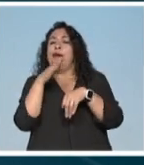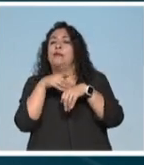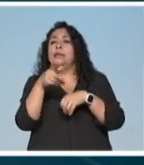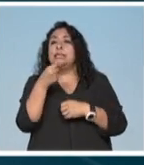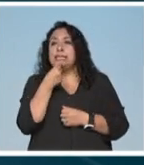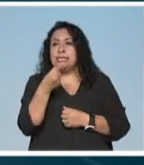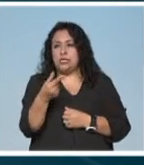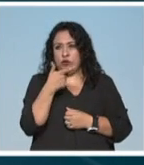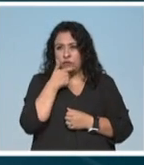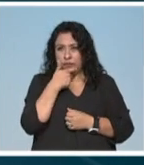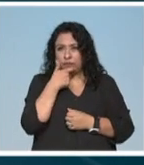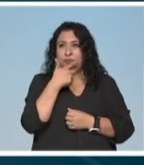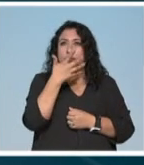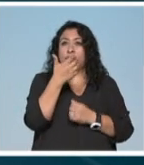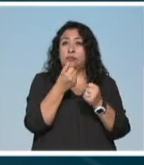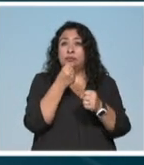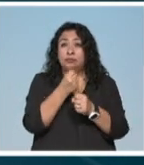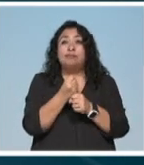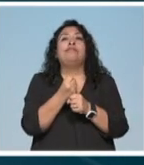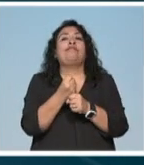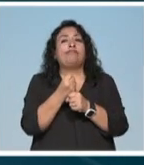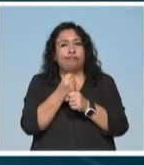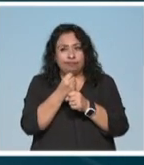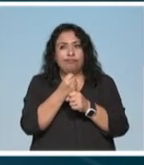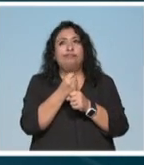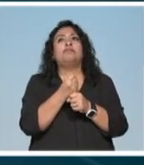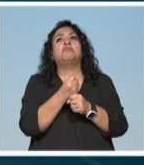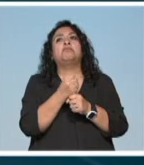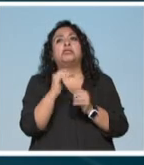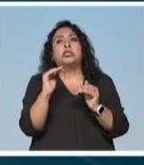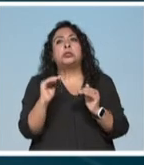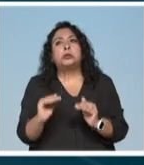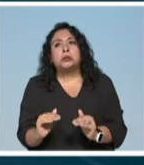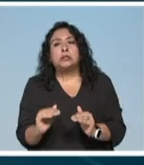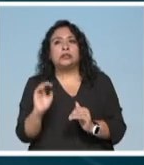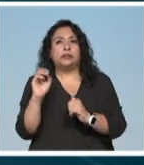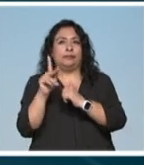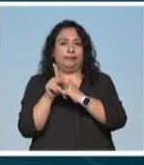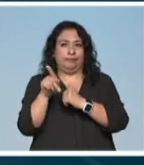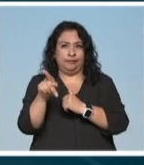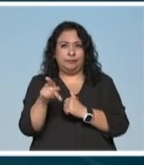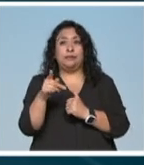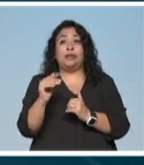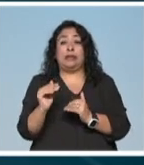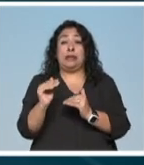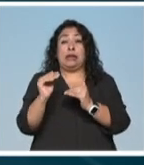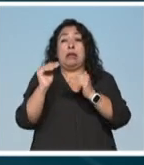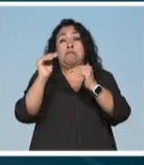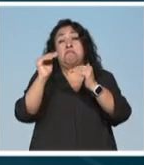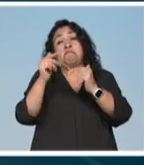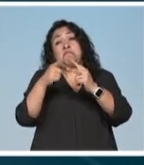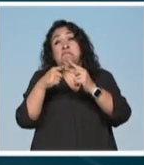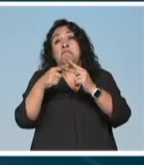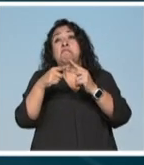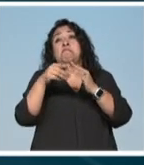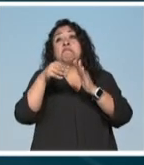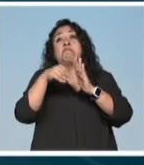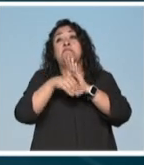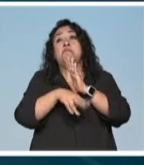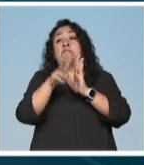los niños británicos de 5 años se encontraban entre los más bajos de Europa y que la altura promedio comenzó a caer